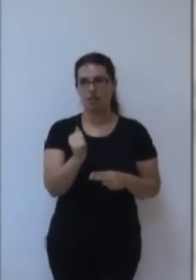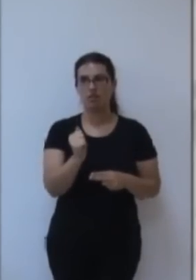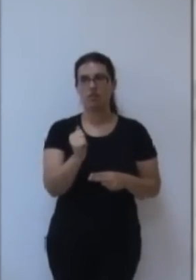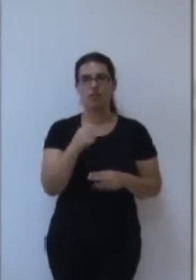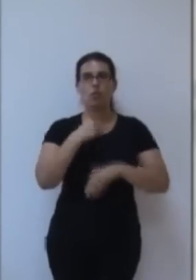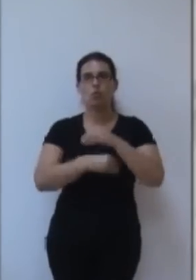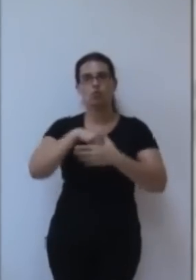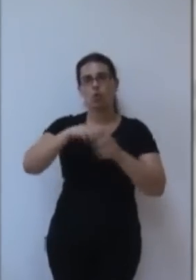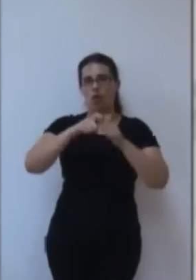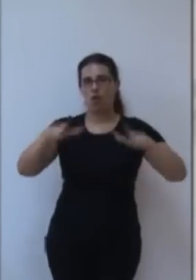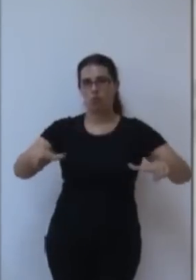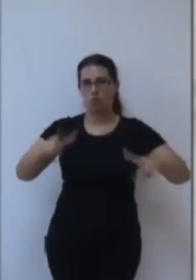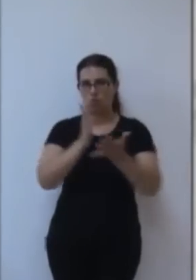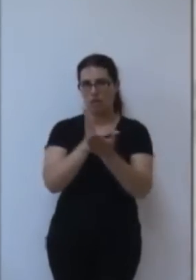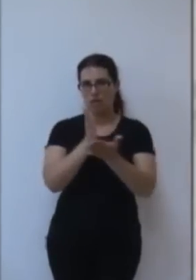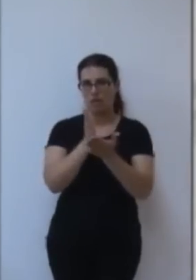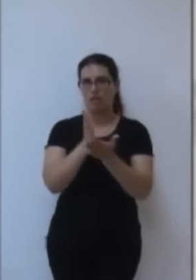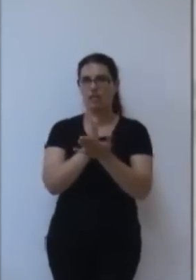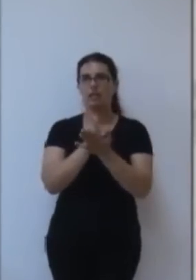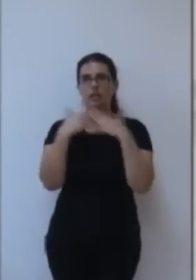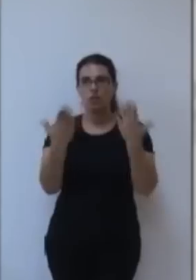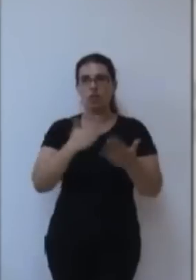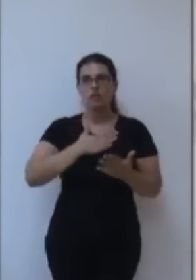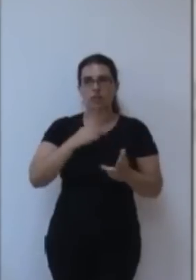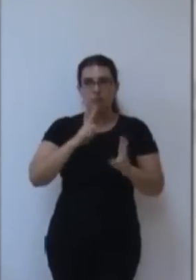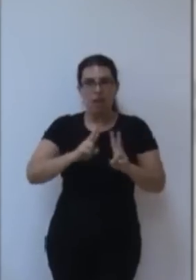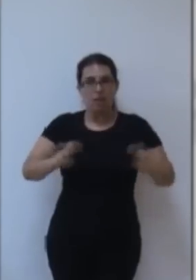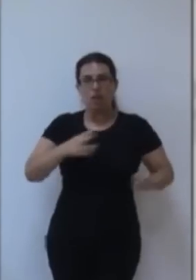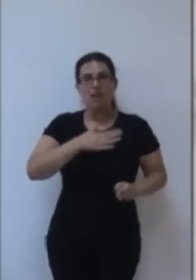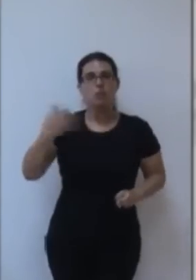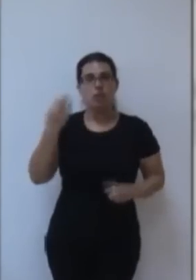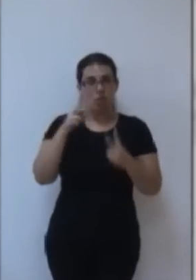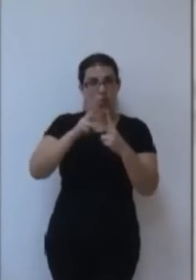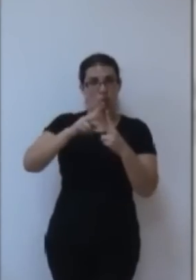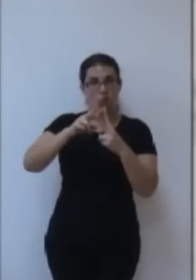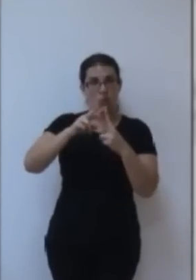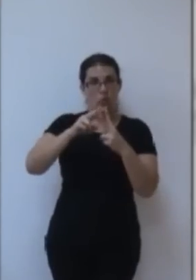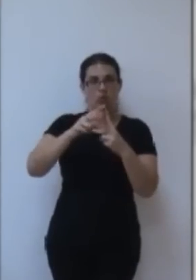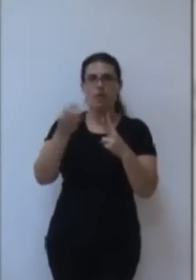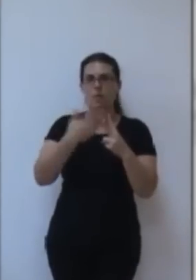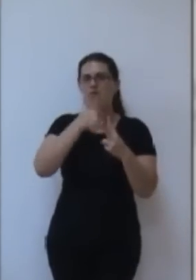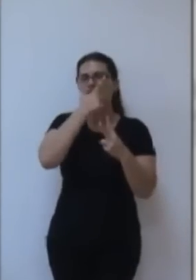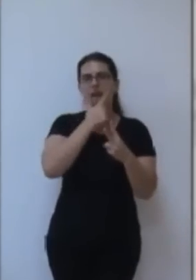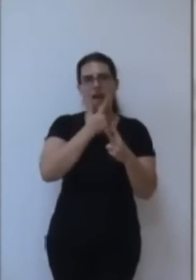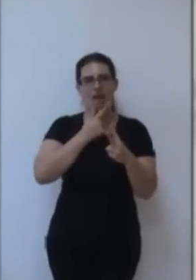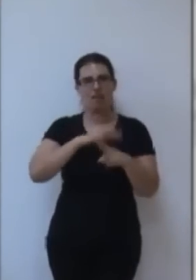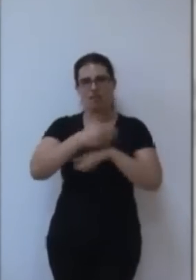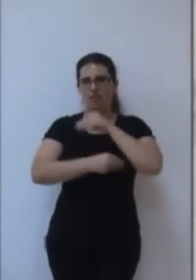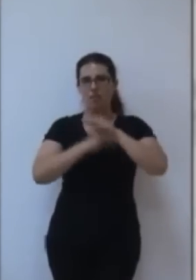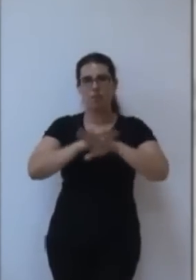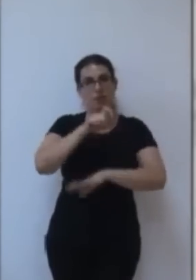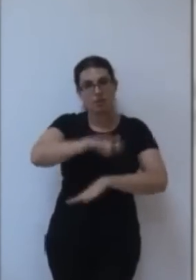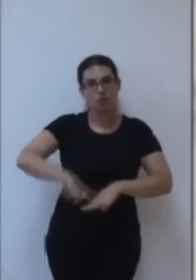para uso en el aula, ¿no? Entonces, nosotros desde el principio queríamos que los dos programas fueran muy fáciles de usar para las personas, para los